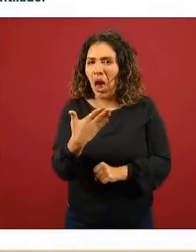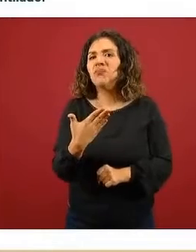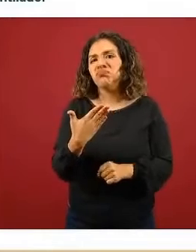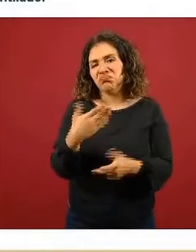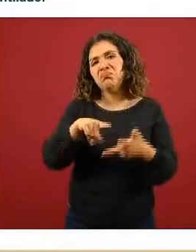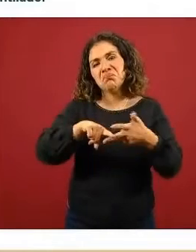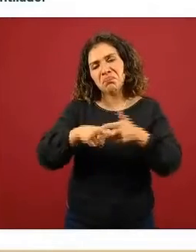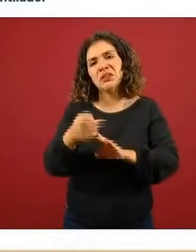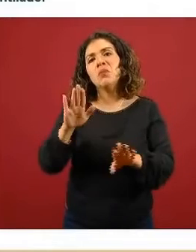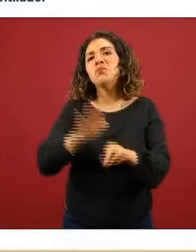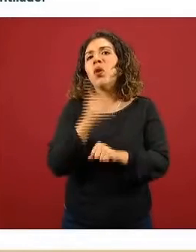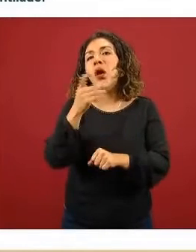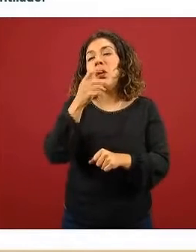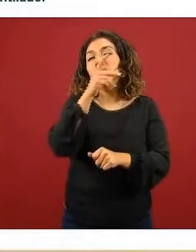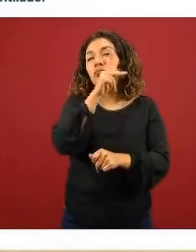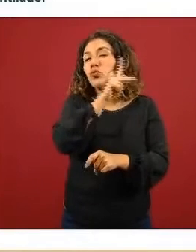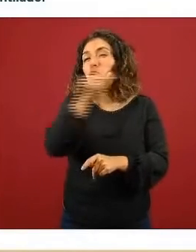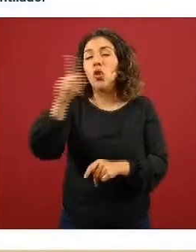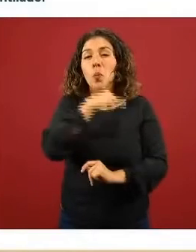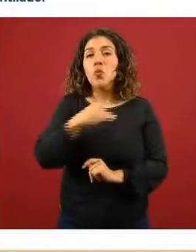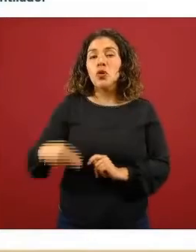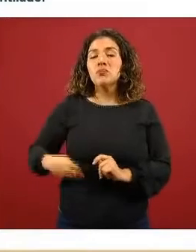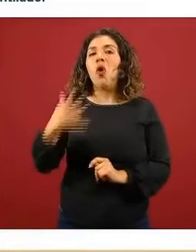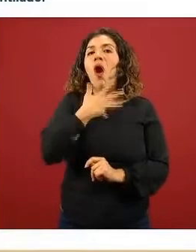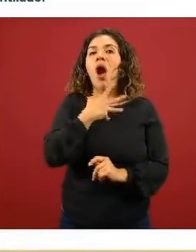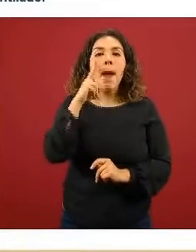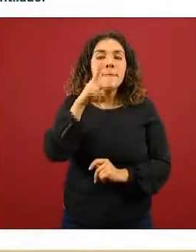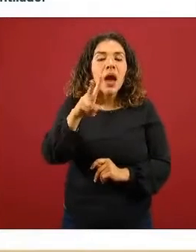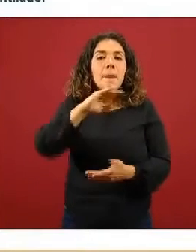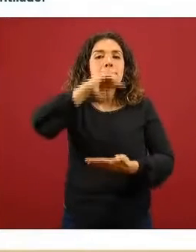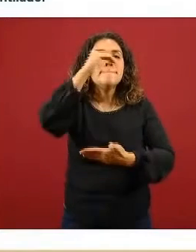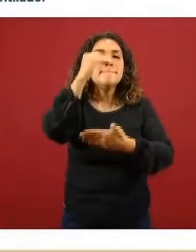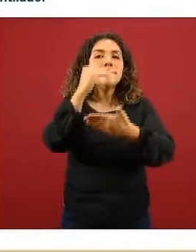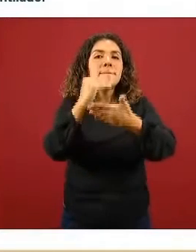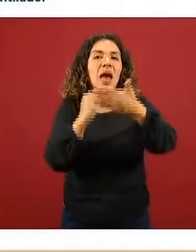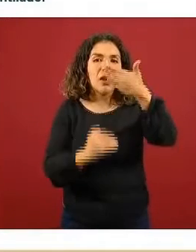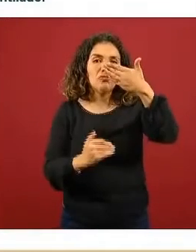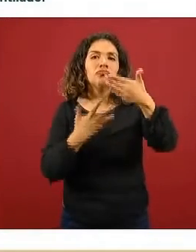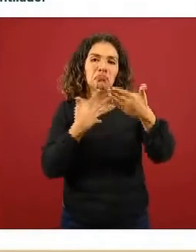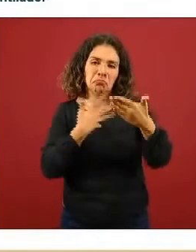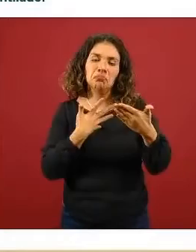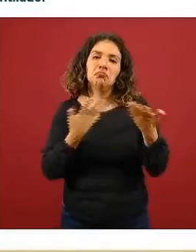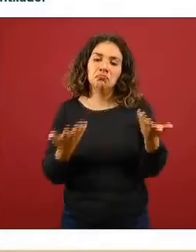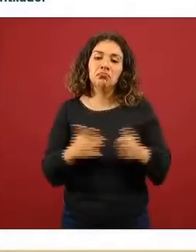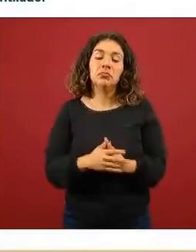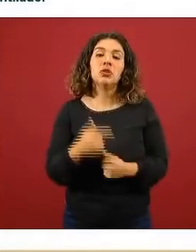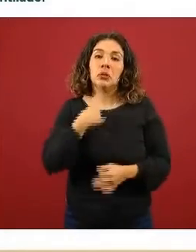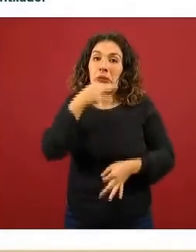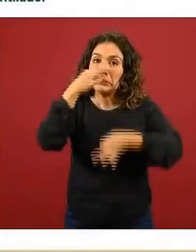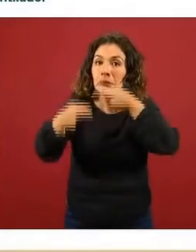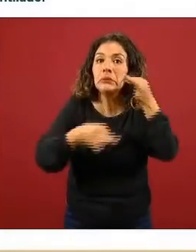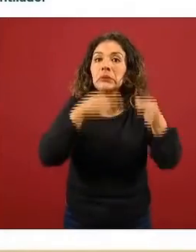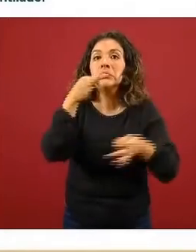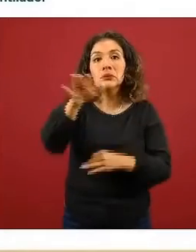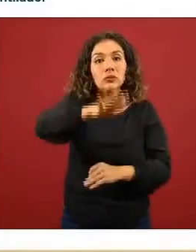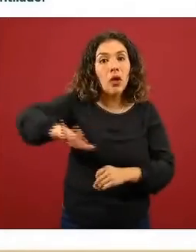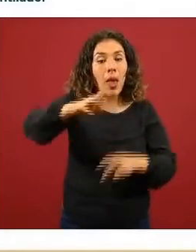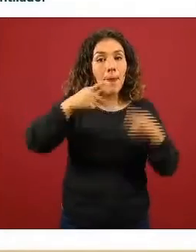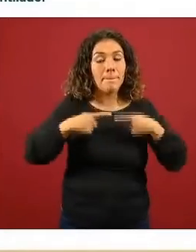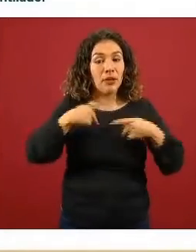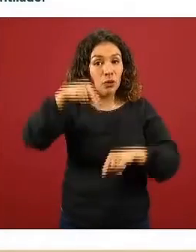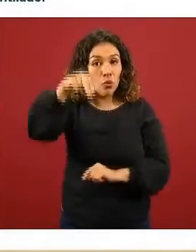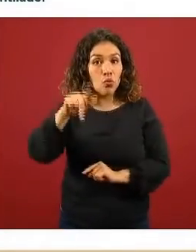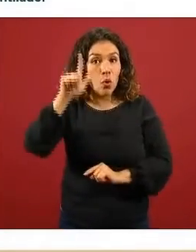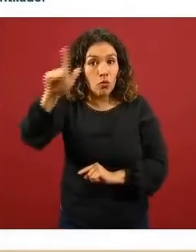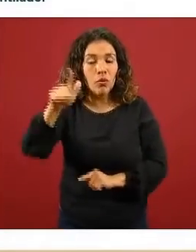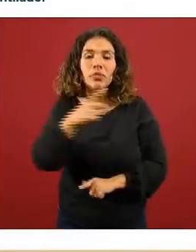casos estimados, porque prácticamente todos los municipios están teniendo ese comportamiento. Entonces aquí un llamado a los ciudadanos de Nuevo